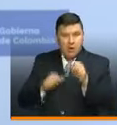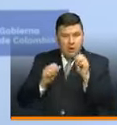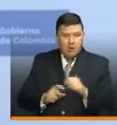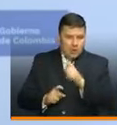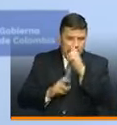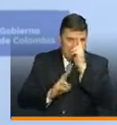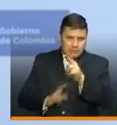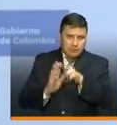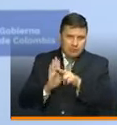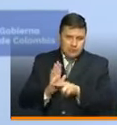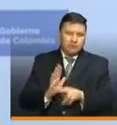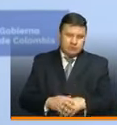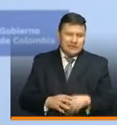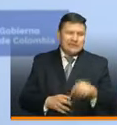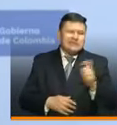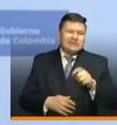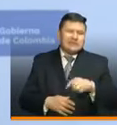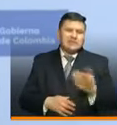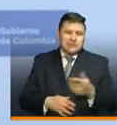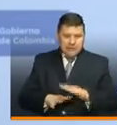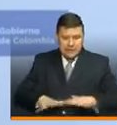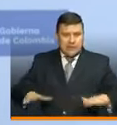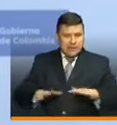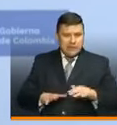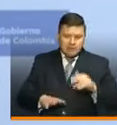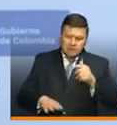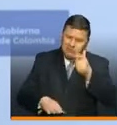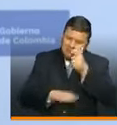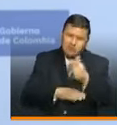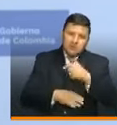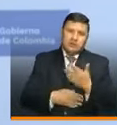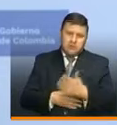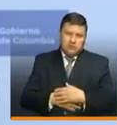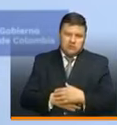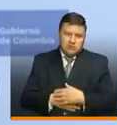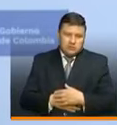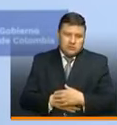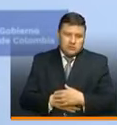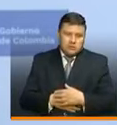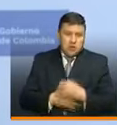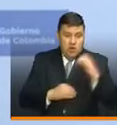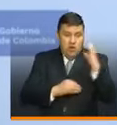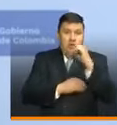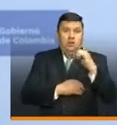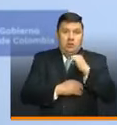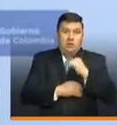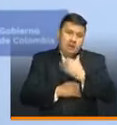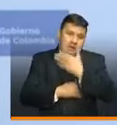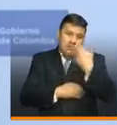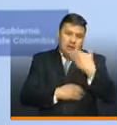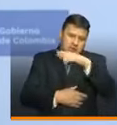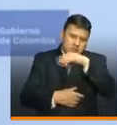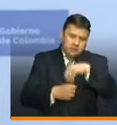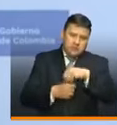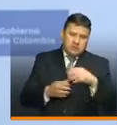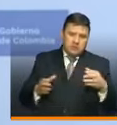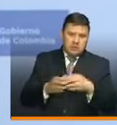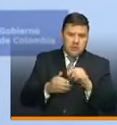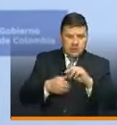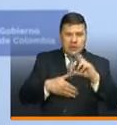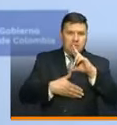respetar esas medidas requieren de un espacio fiscal que, y de hecho Colombia tiene de los mejores espacios fiscales de